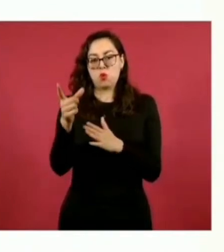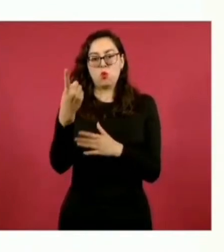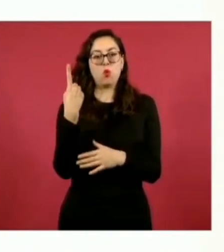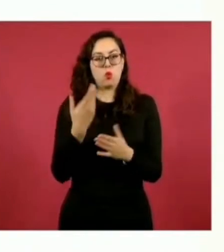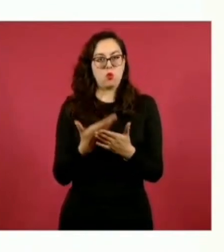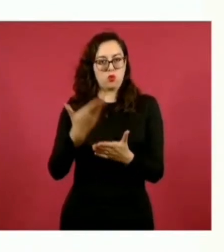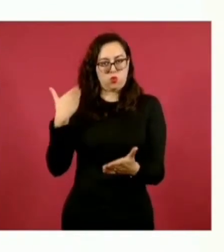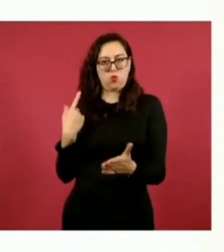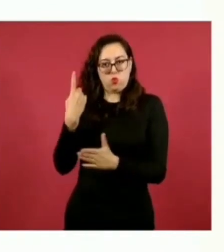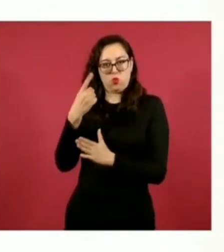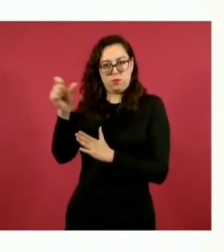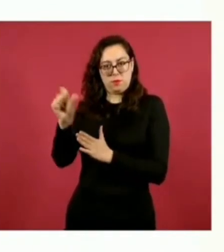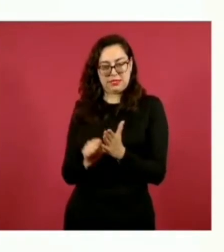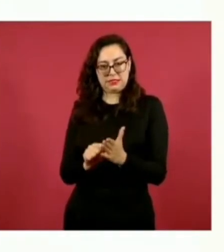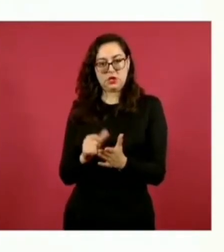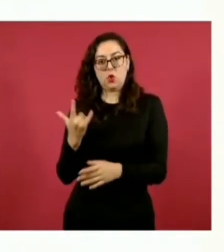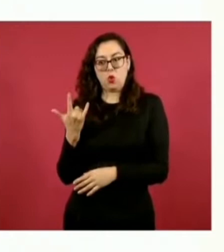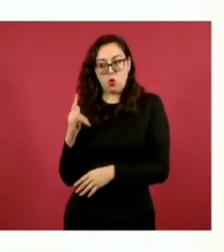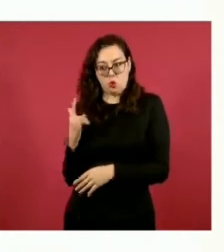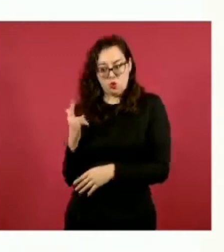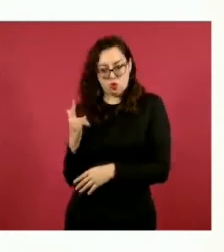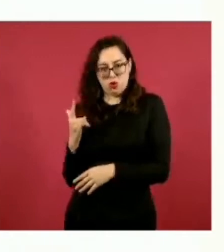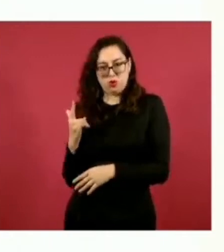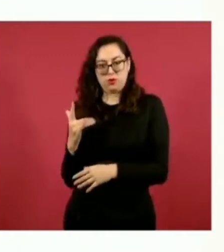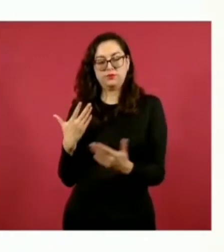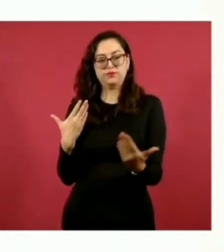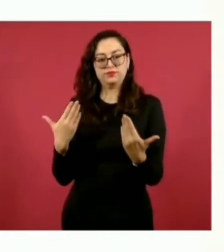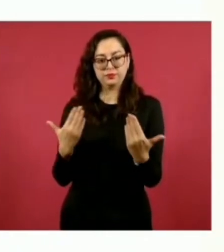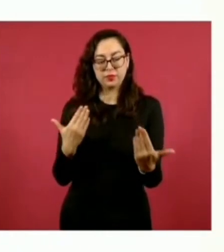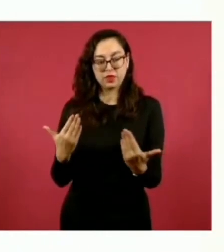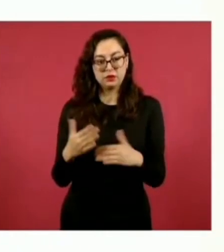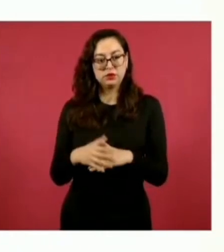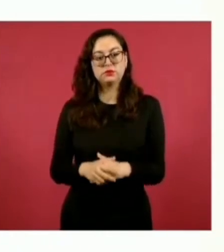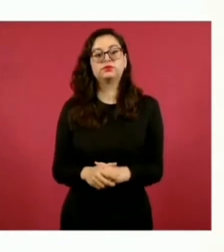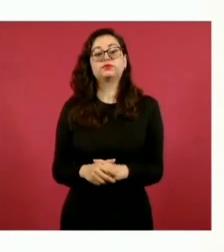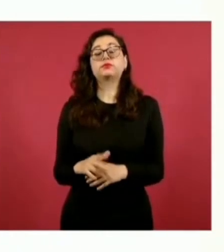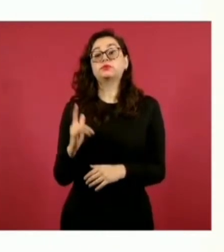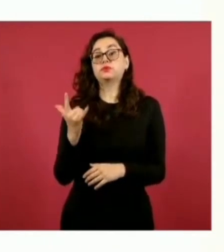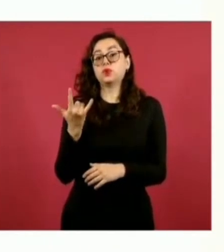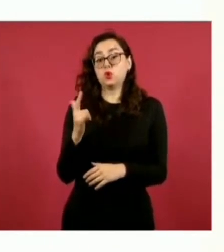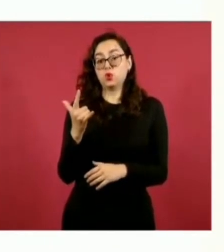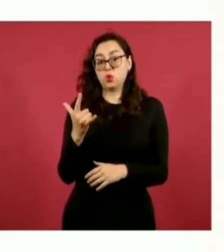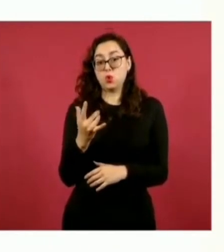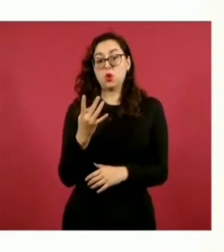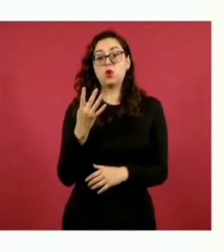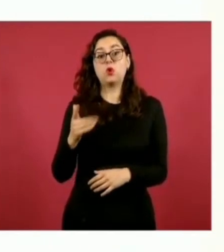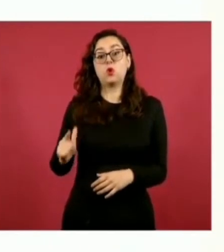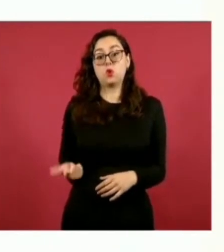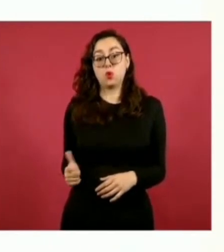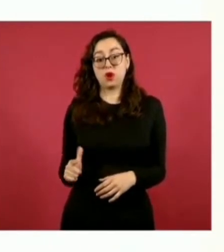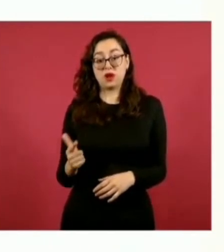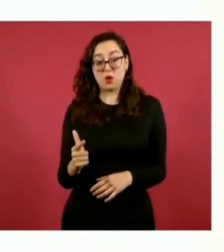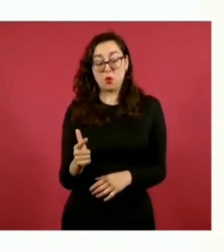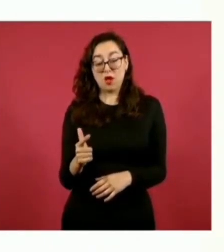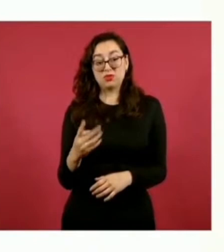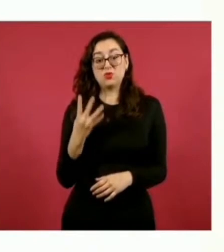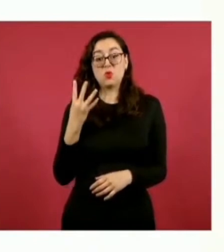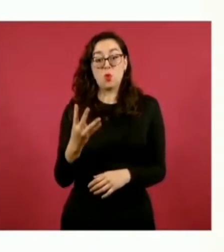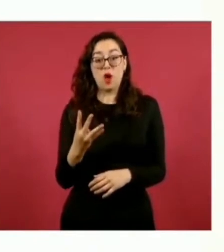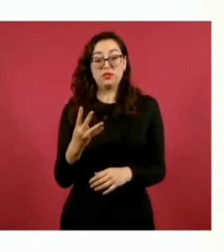eh en julio se tiene en el estado de Guanajuato cuatro homicidios más